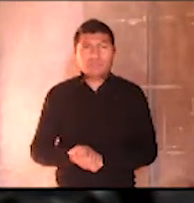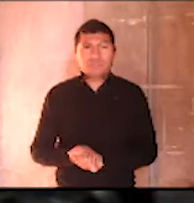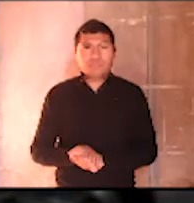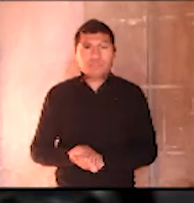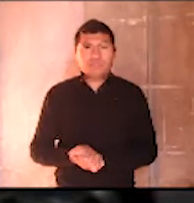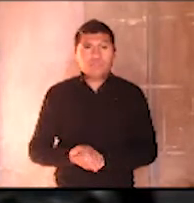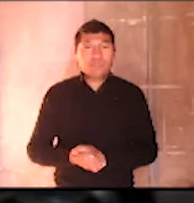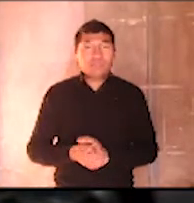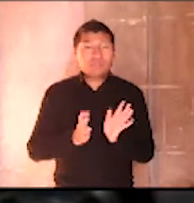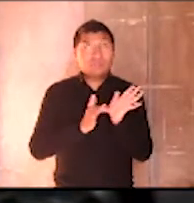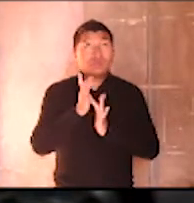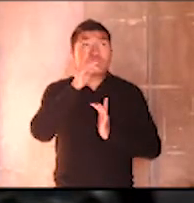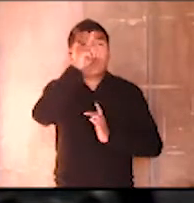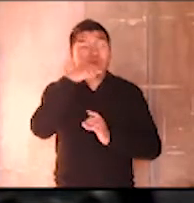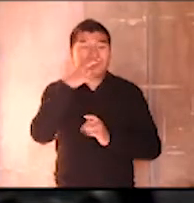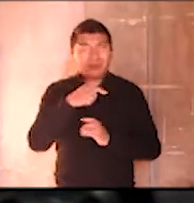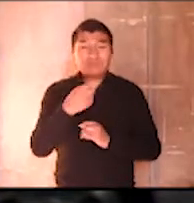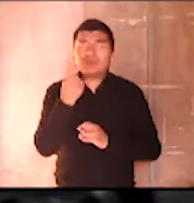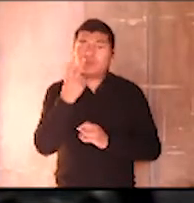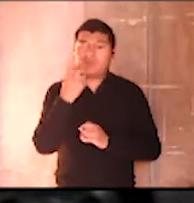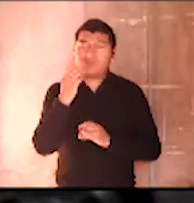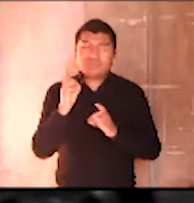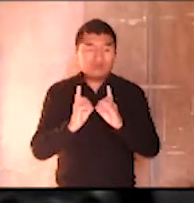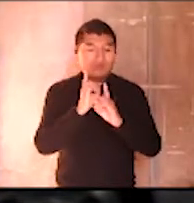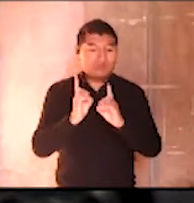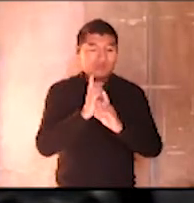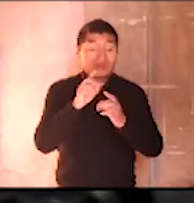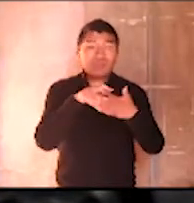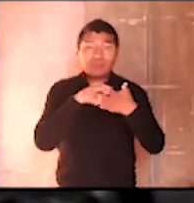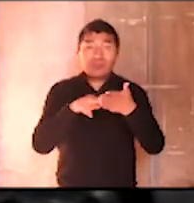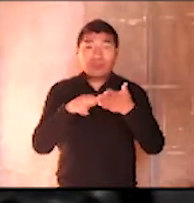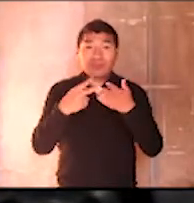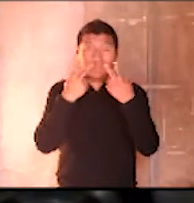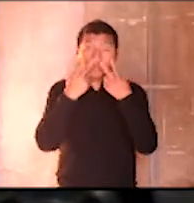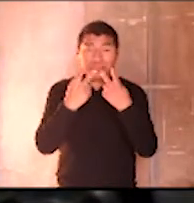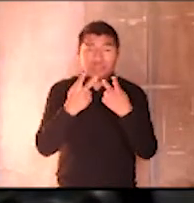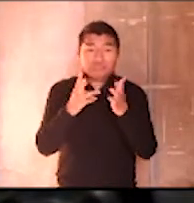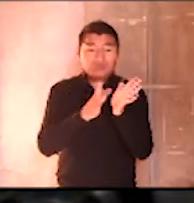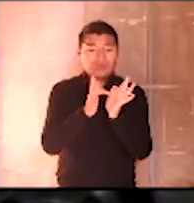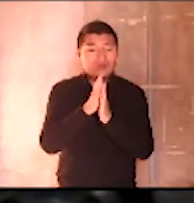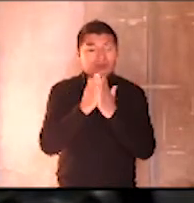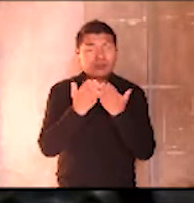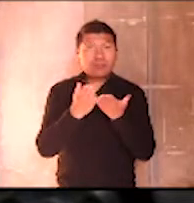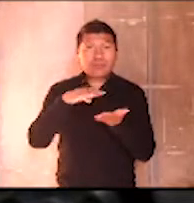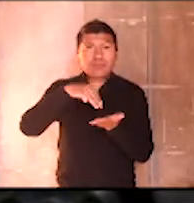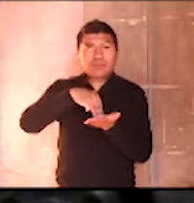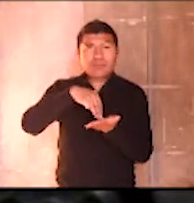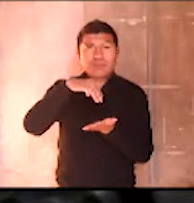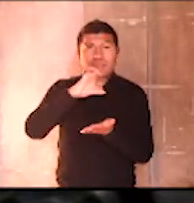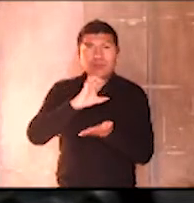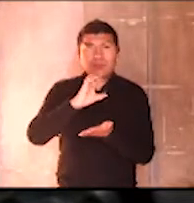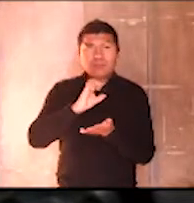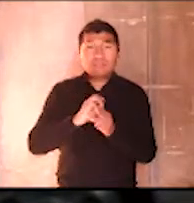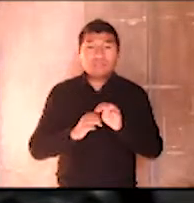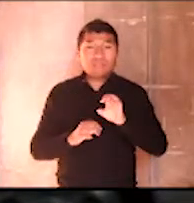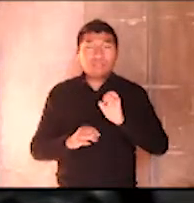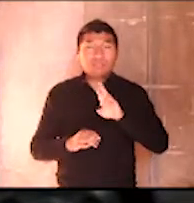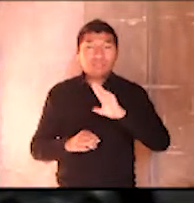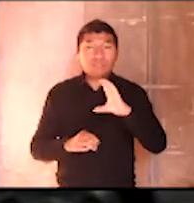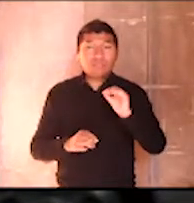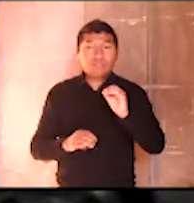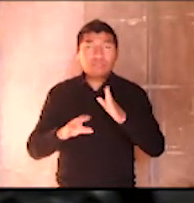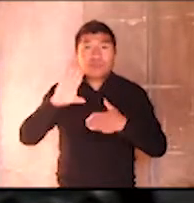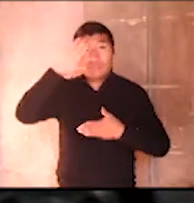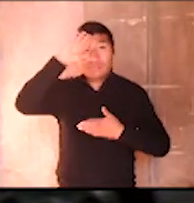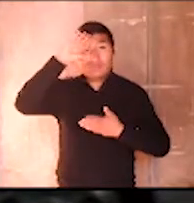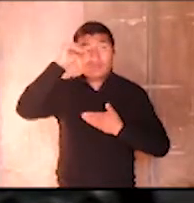Él dice a sus discípulos en la lectura que acabamos de escuchar del Evangelio de Marcos: el Hijo del Hombre va